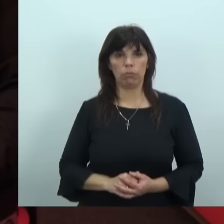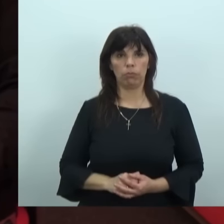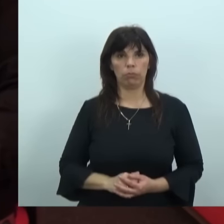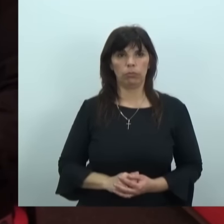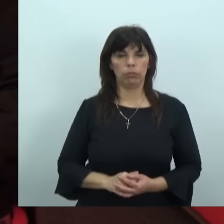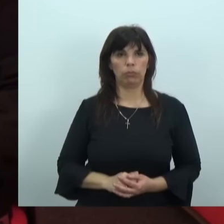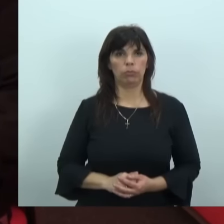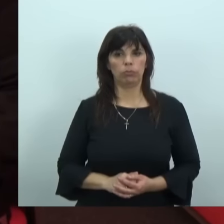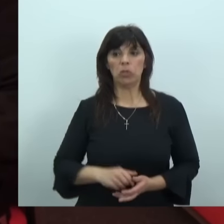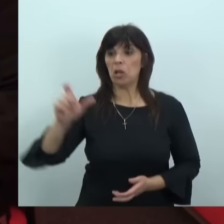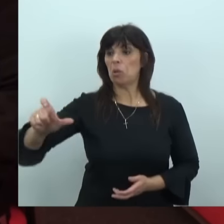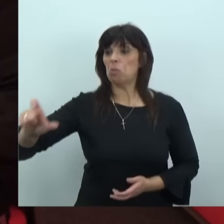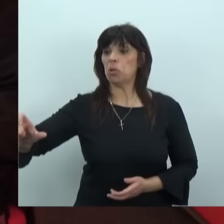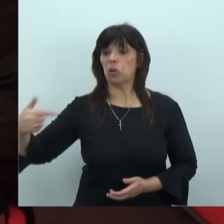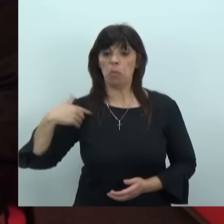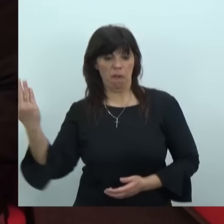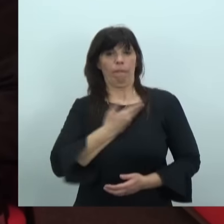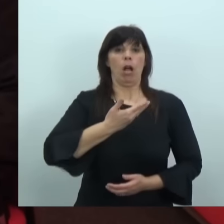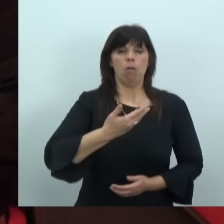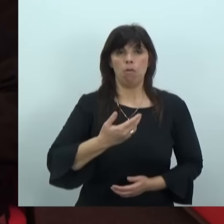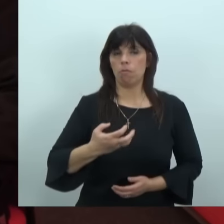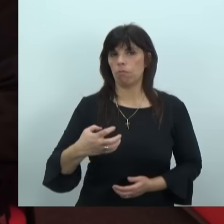nada me puede hacer el hombre. Qué bonito,